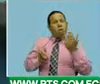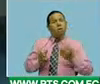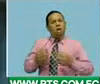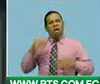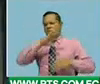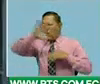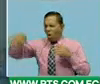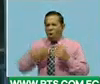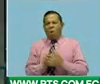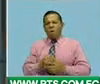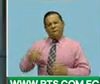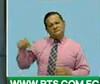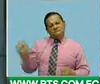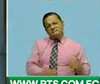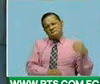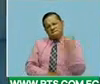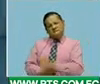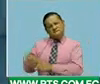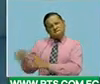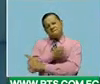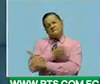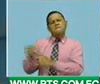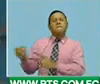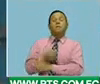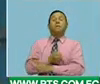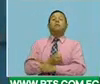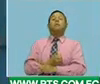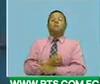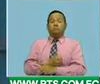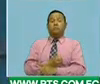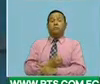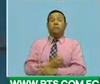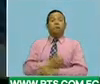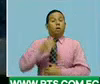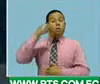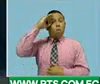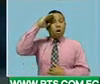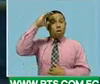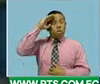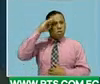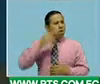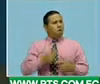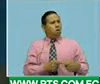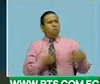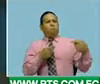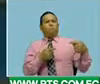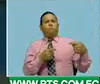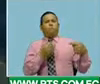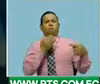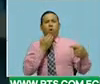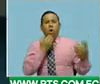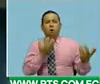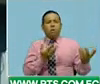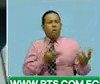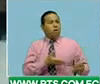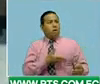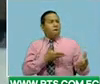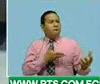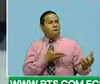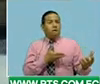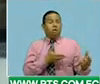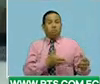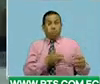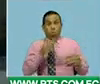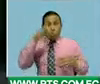personal pateándole la cabeza. Todo. ¿Hubo frustro de disparos? ¿Los guardias reaccionaron? Indican que los guardias han reaccionado a